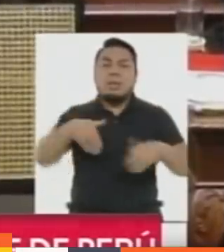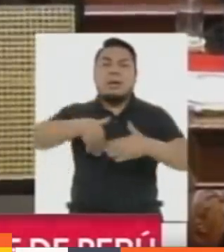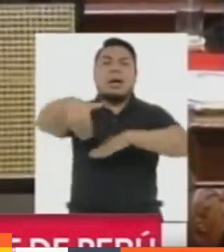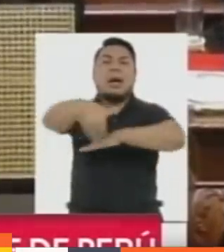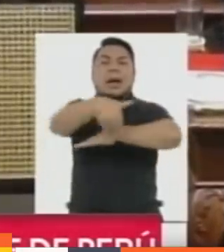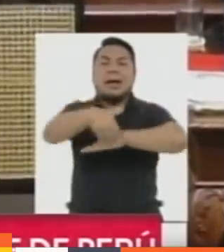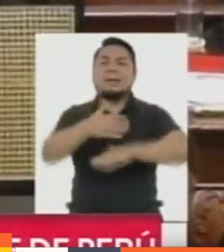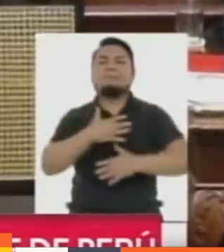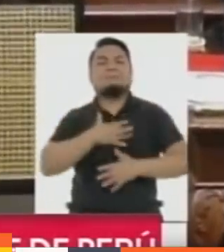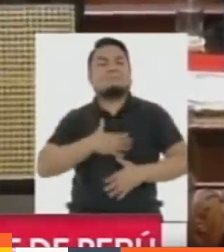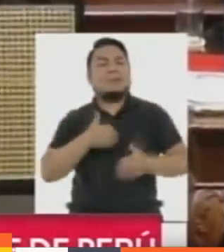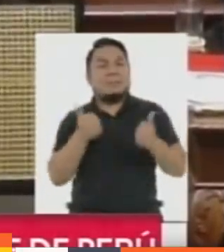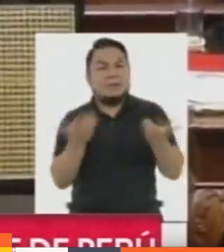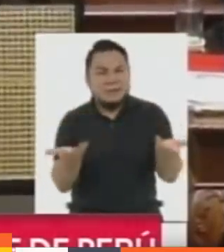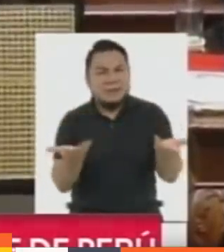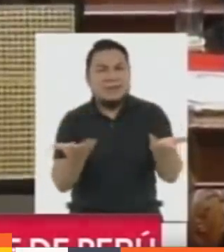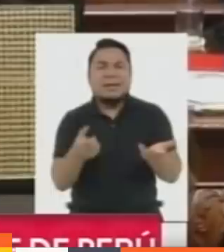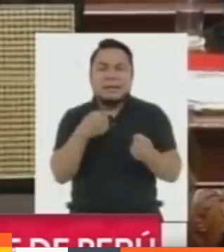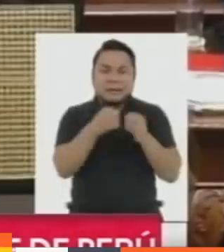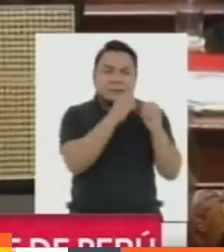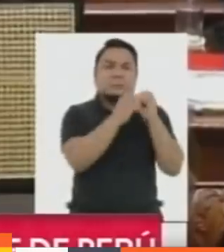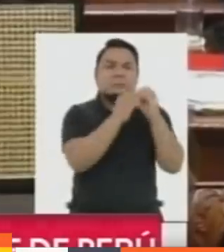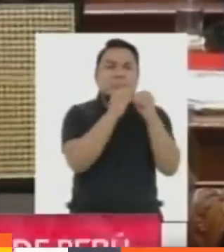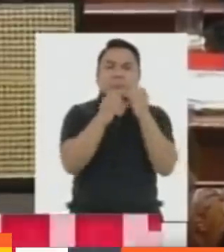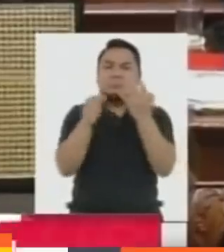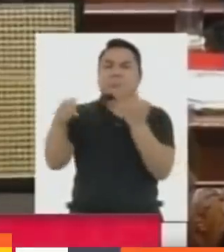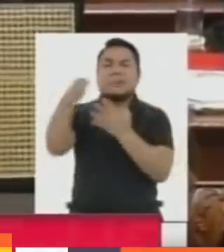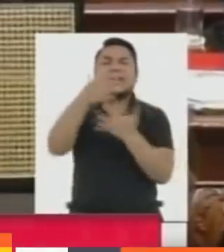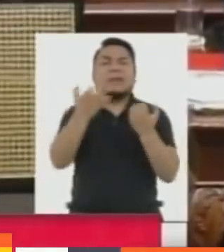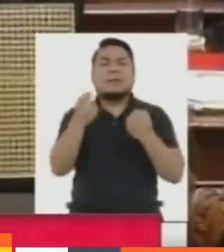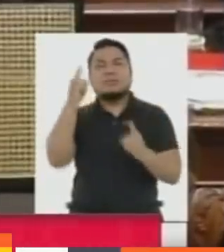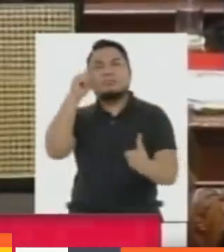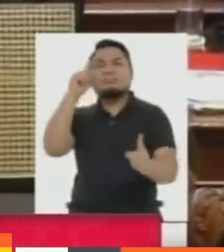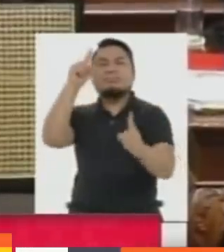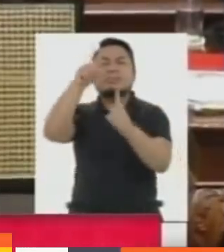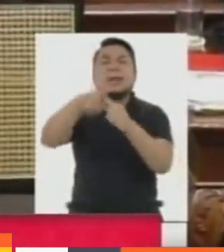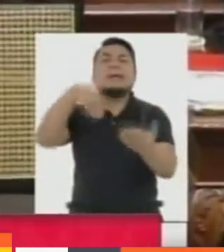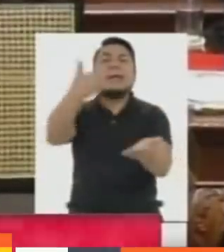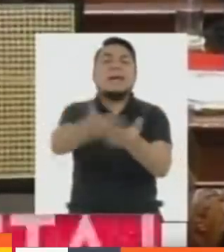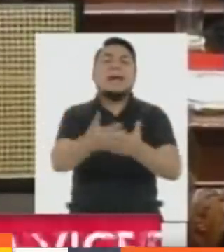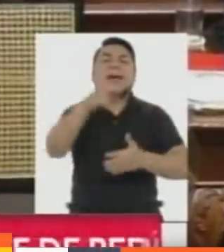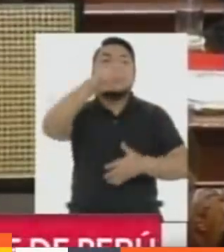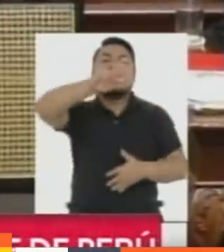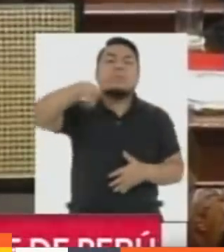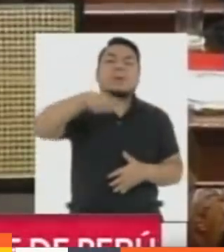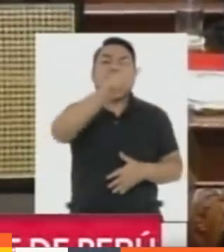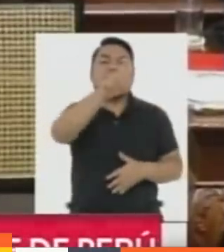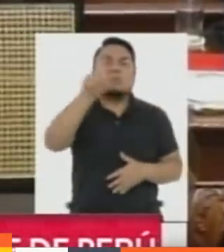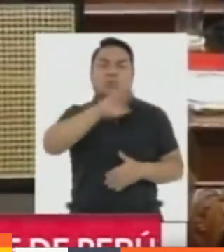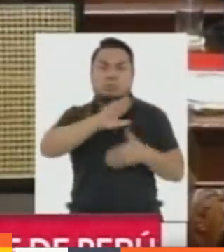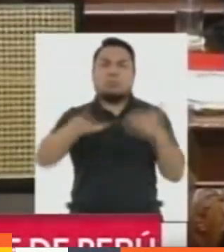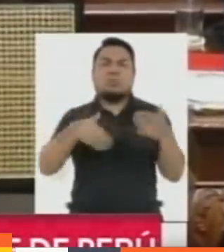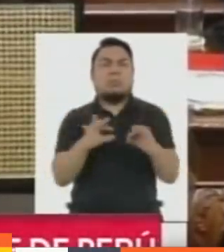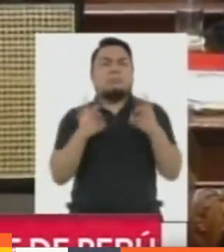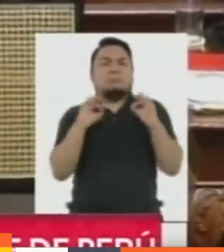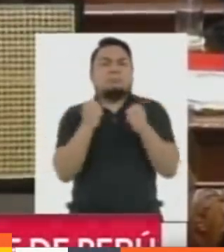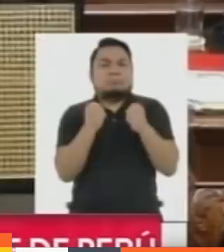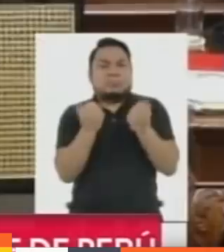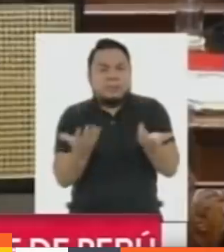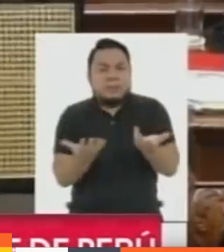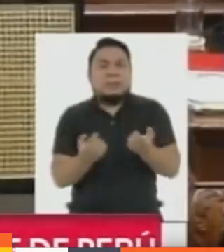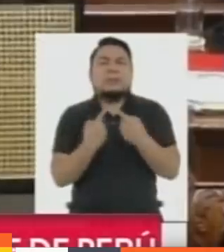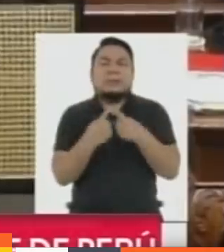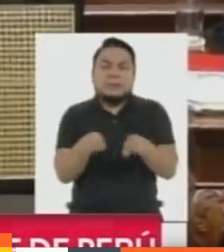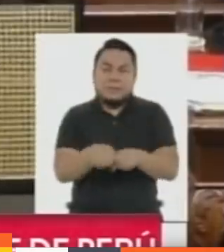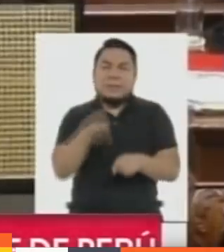permite entonces disolver el parlamento y llamar a elecciones qué pasa si en ese periodo donde se supone que tiene que existir